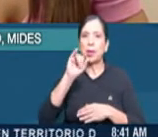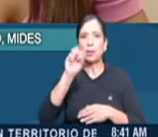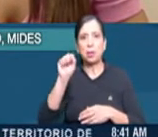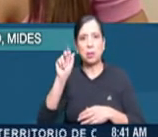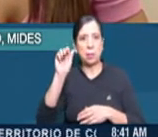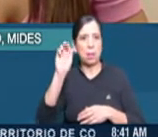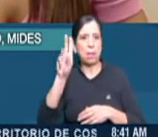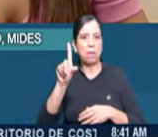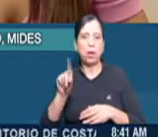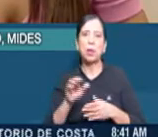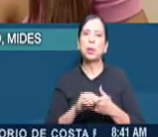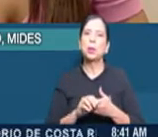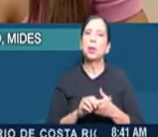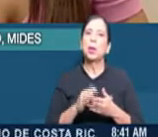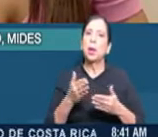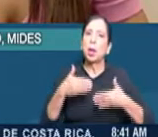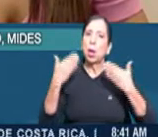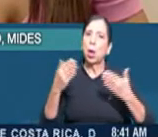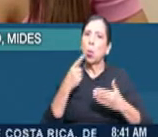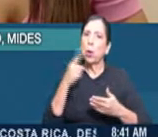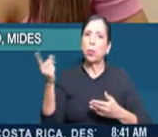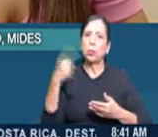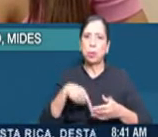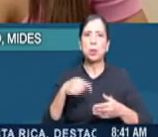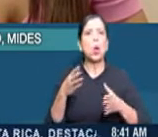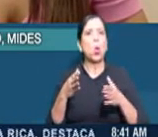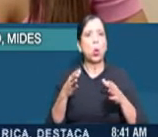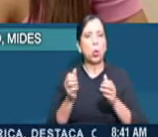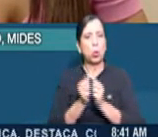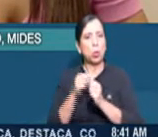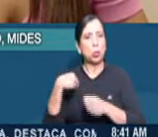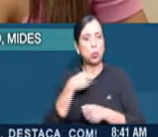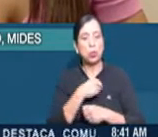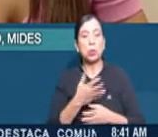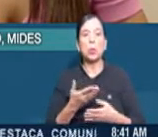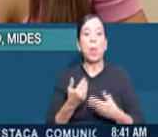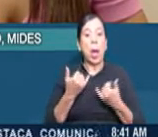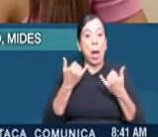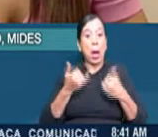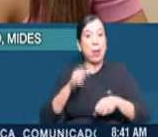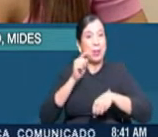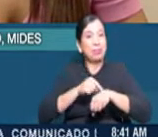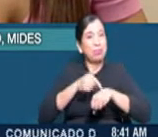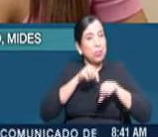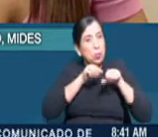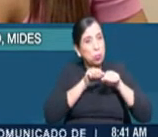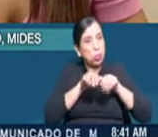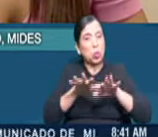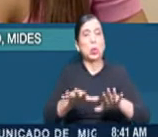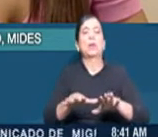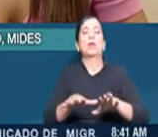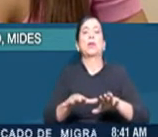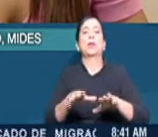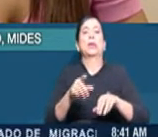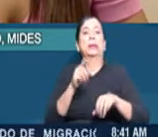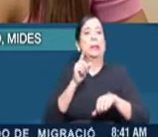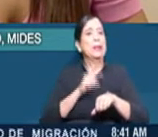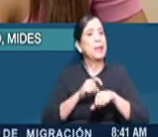gracias. Qué bueno que estés con nosotros, qué bueno que estés con nosotros, porque estamos en medio de una pandemia, tiempos complejos, y